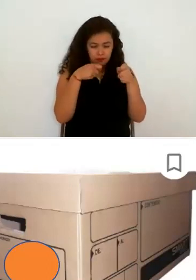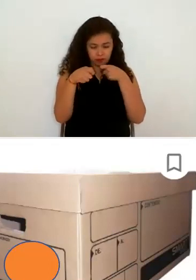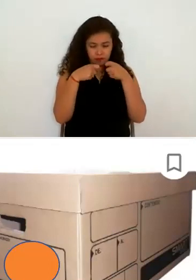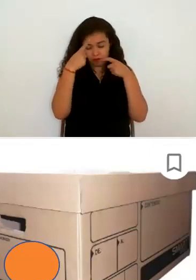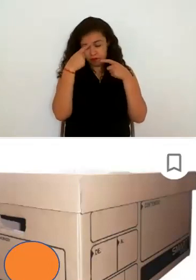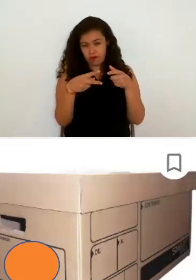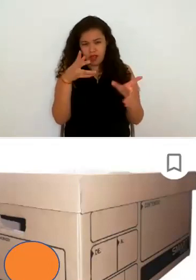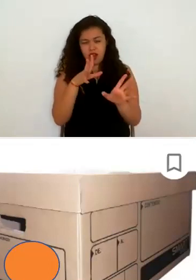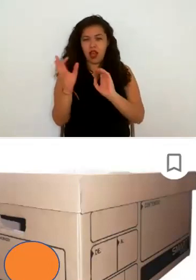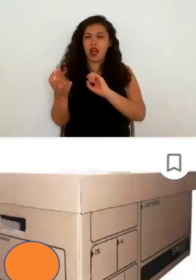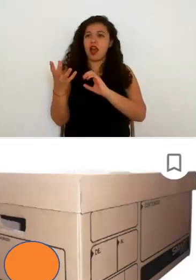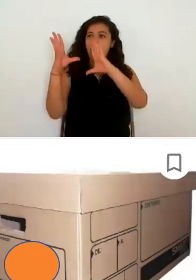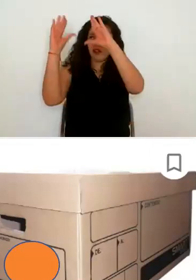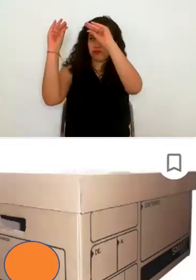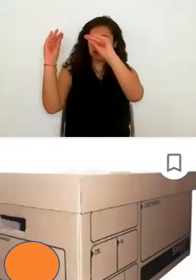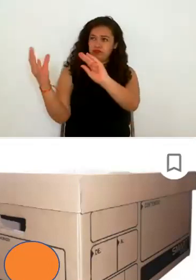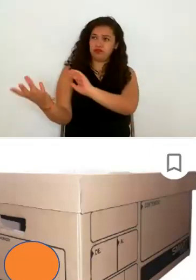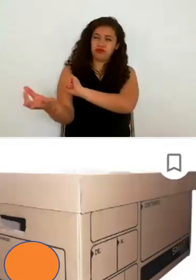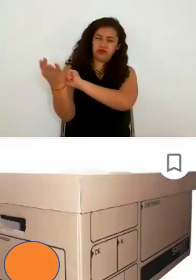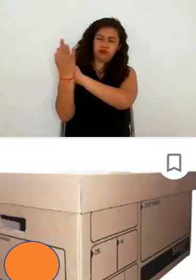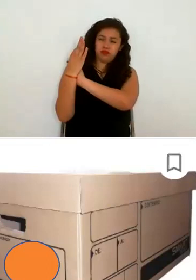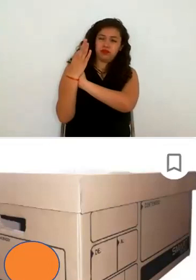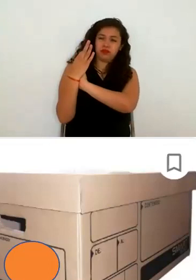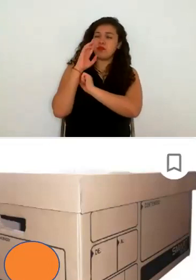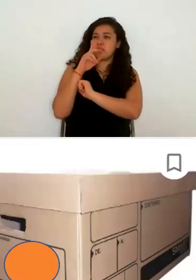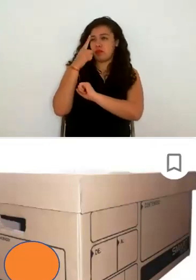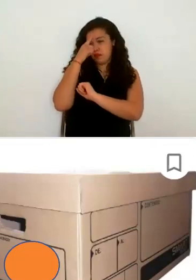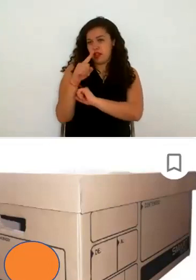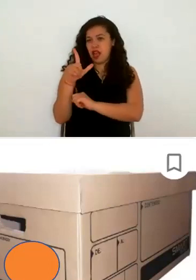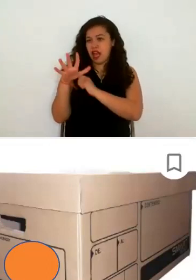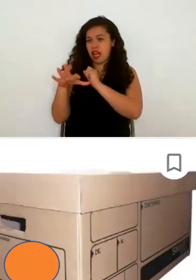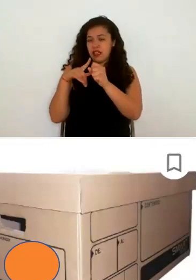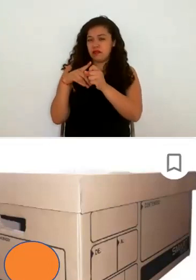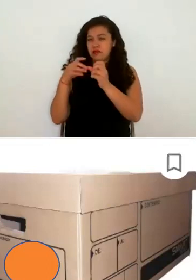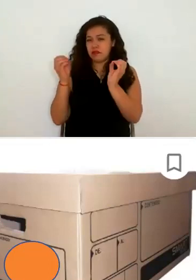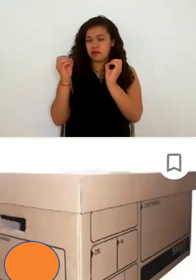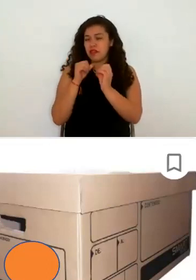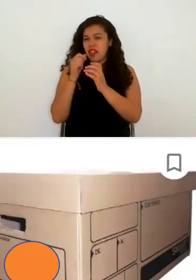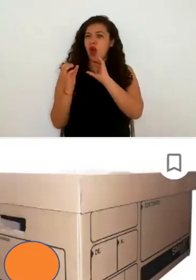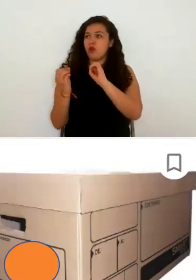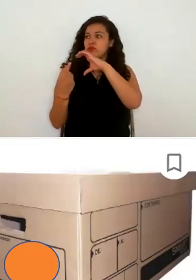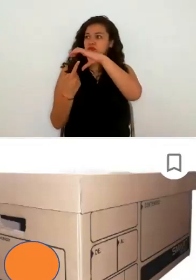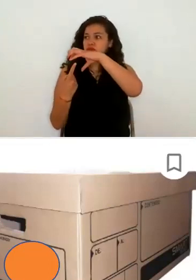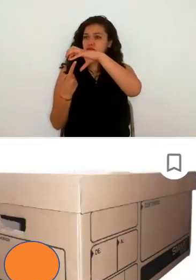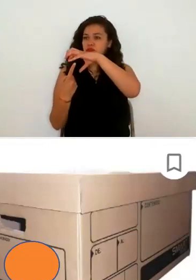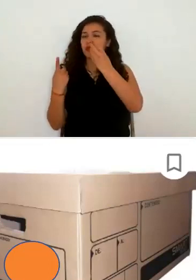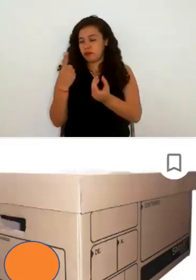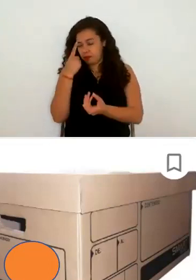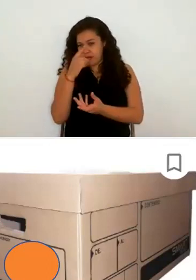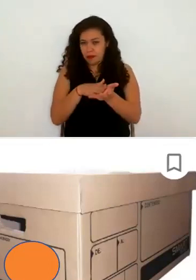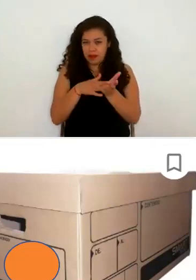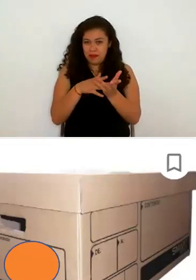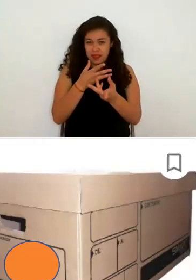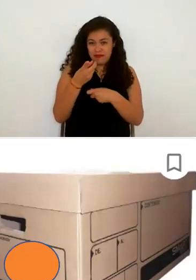microambiente que generaría ciertas plagas o hasta hongos que dañan la